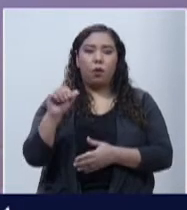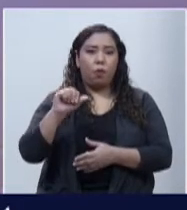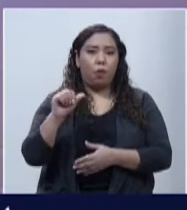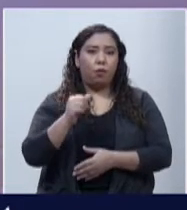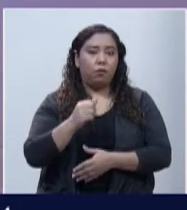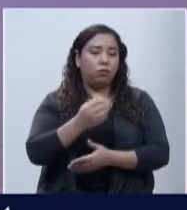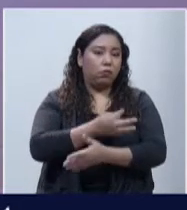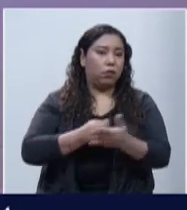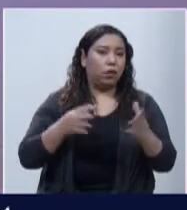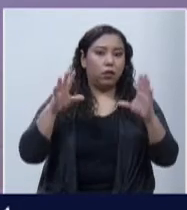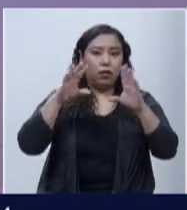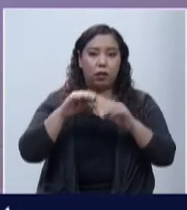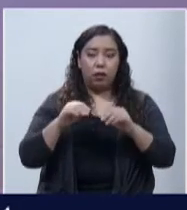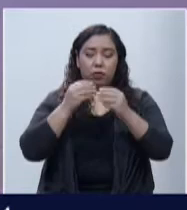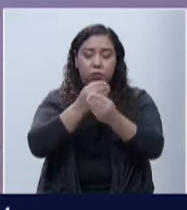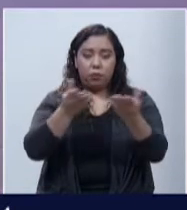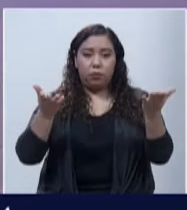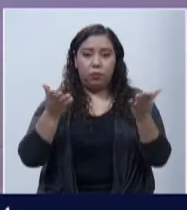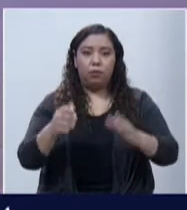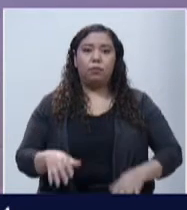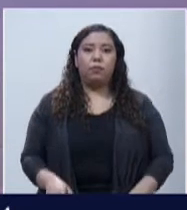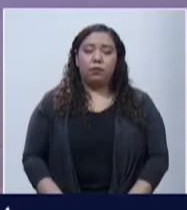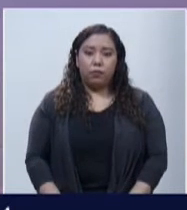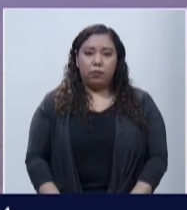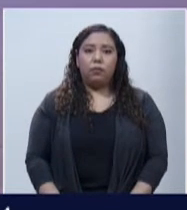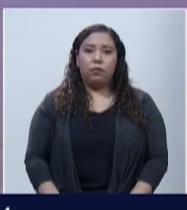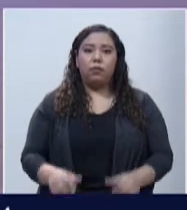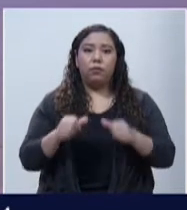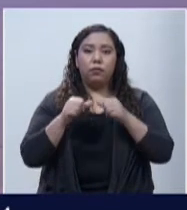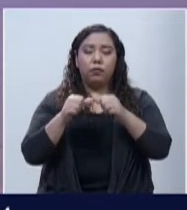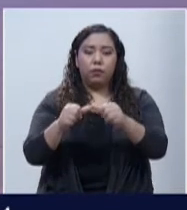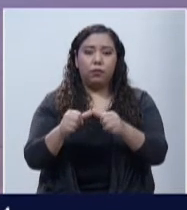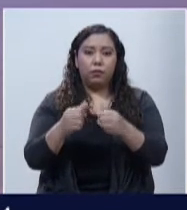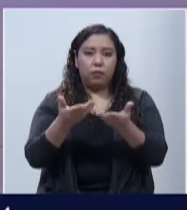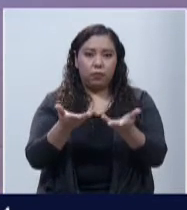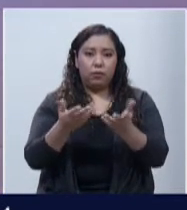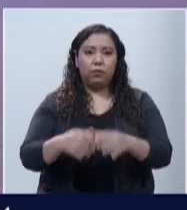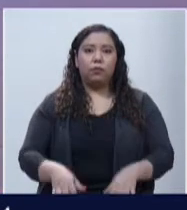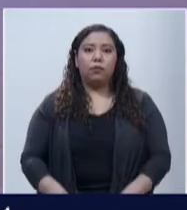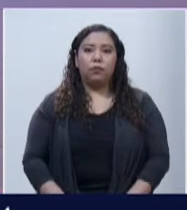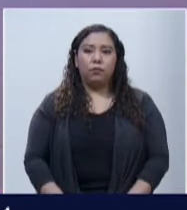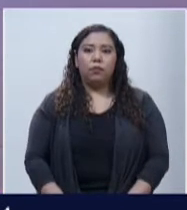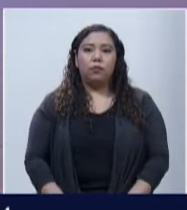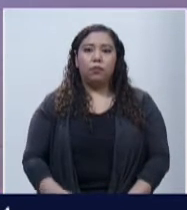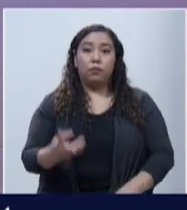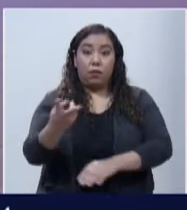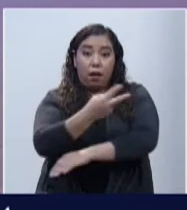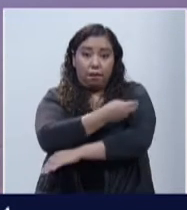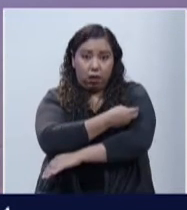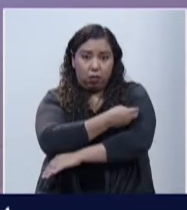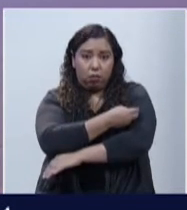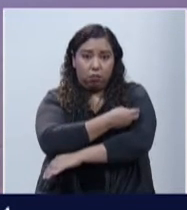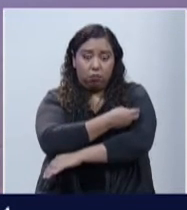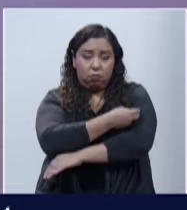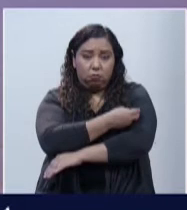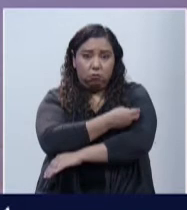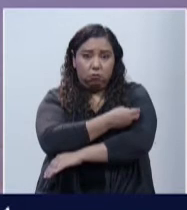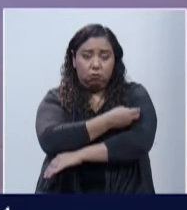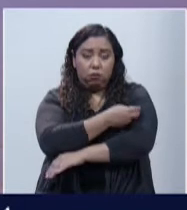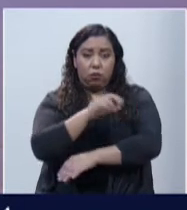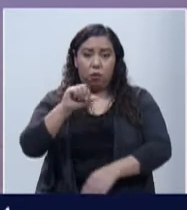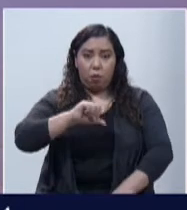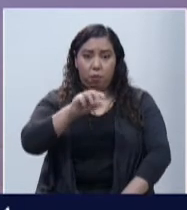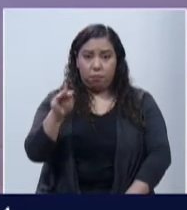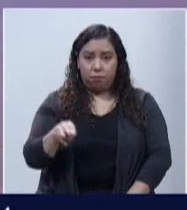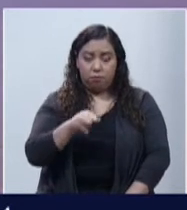de nh noticias continuamos con las informaciones le damos a conocer qué nuevo servicio de vacunación se inauguraron este